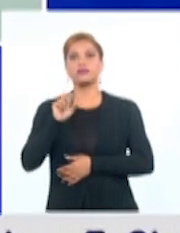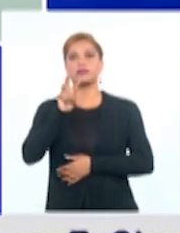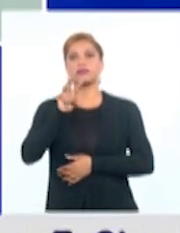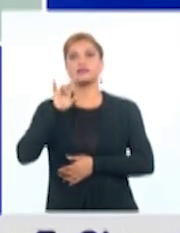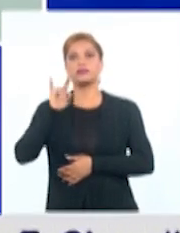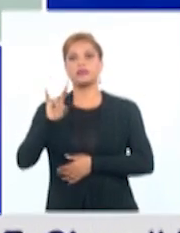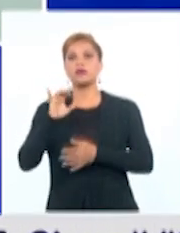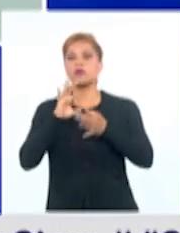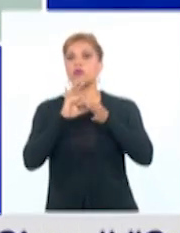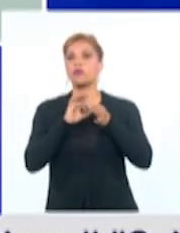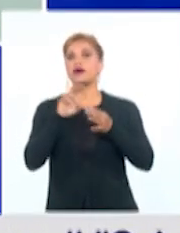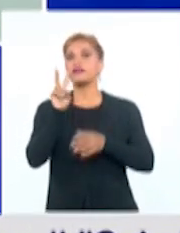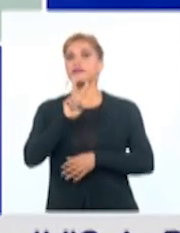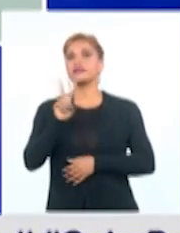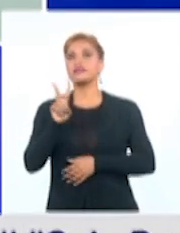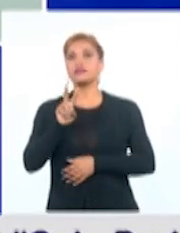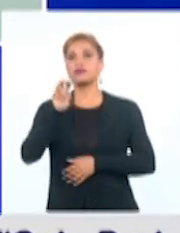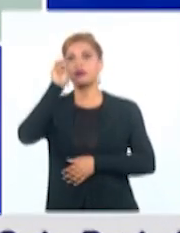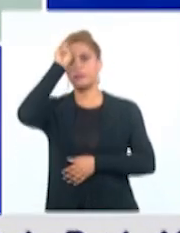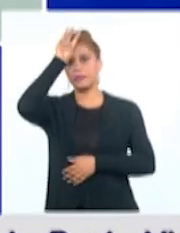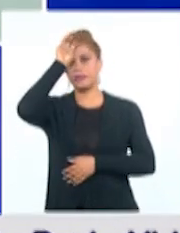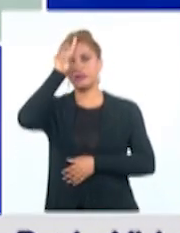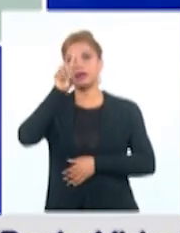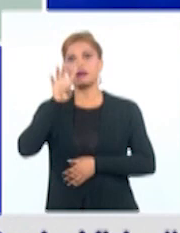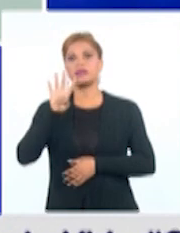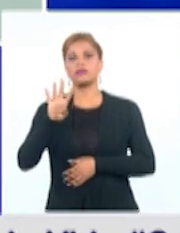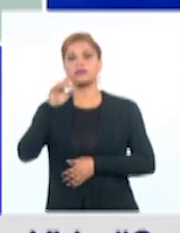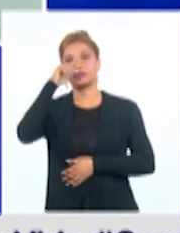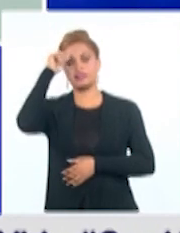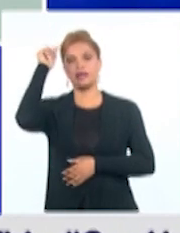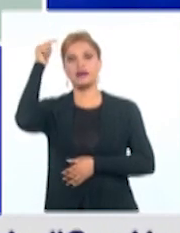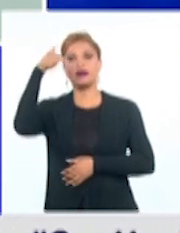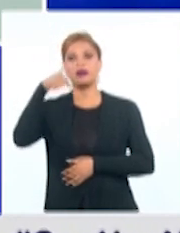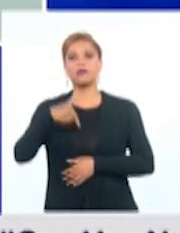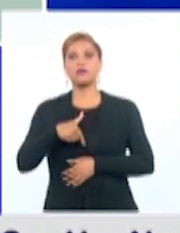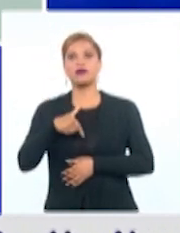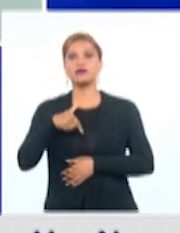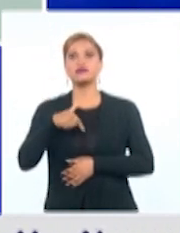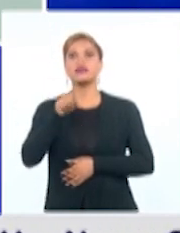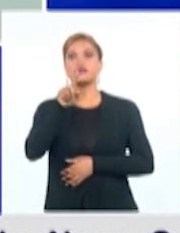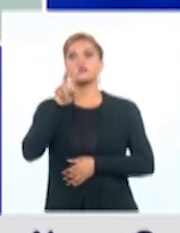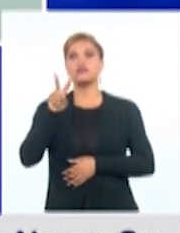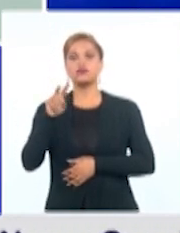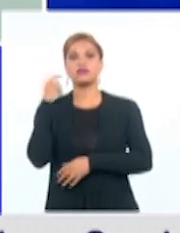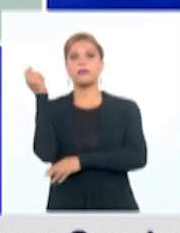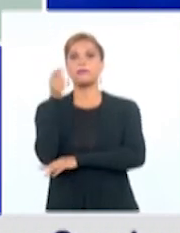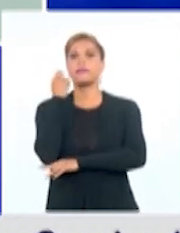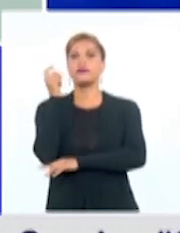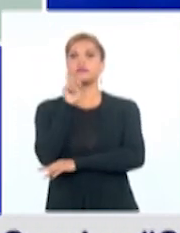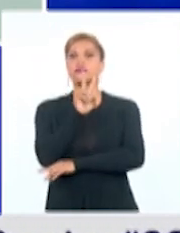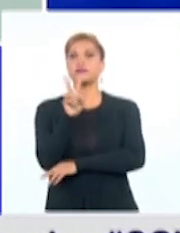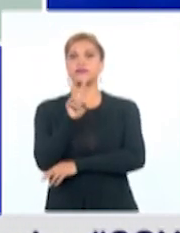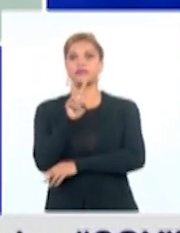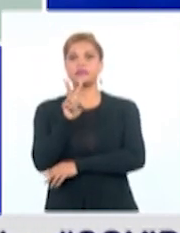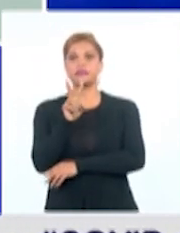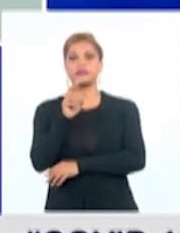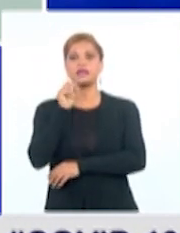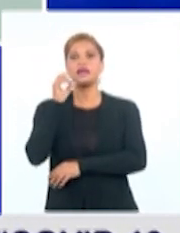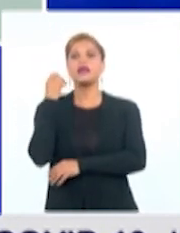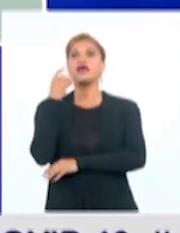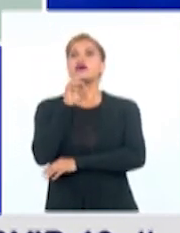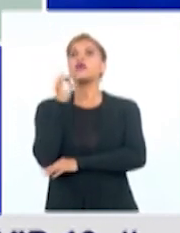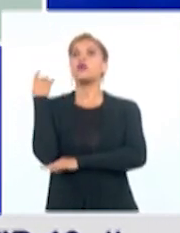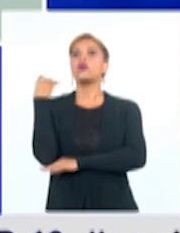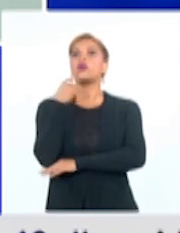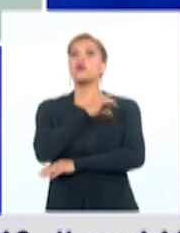22, Minas de Mata-Hambre 14, San Juan y Martínez y Mantua reportan cada una 12 casos, Los Palacios 11,